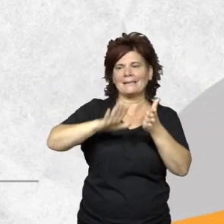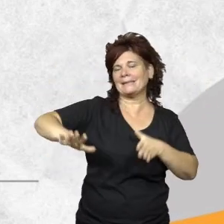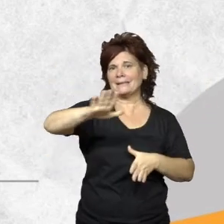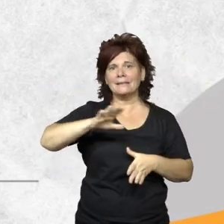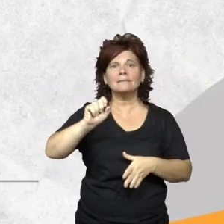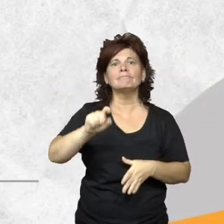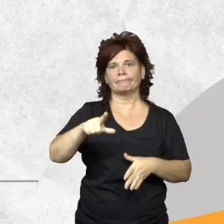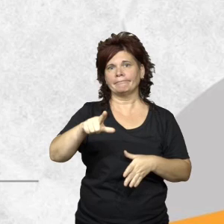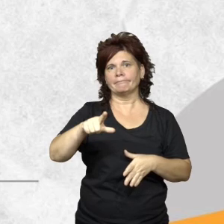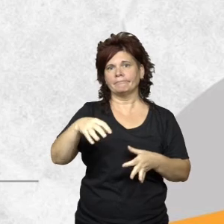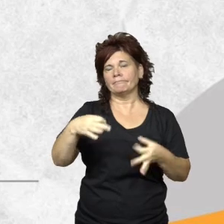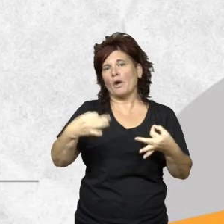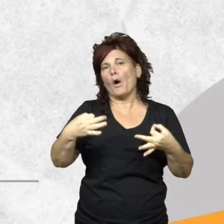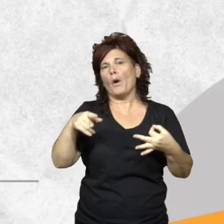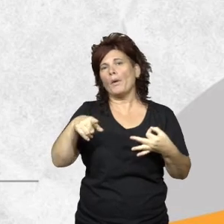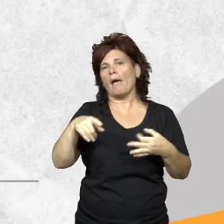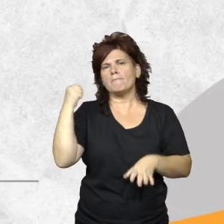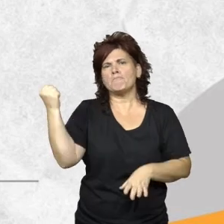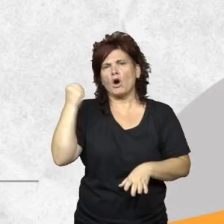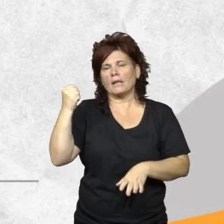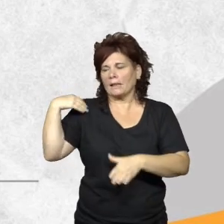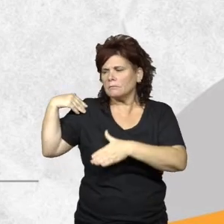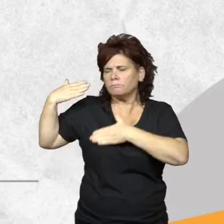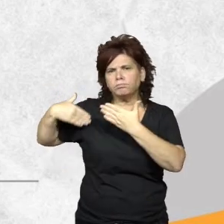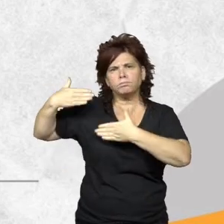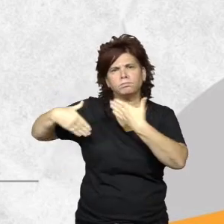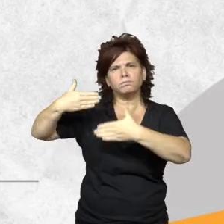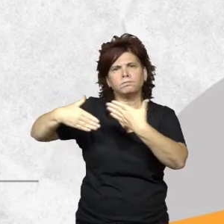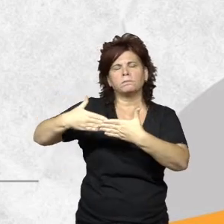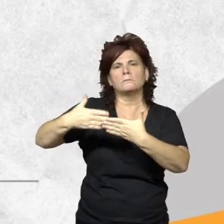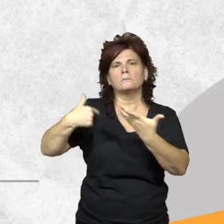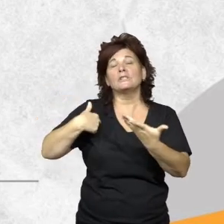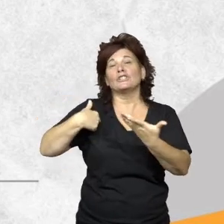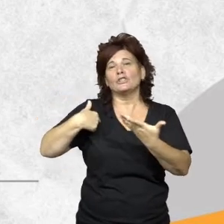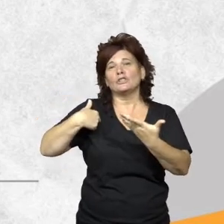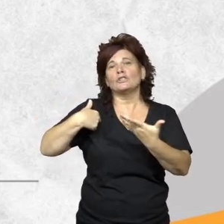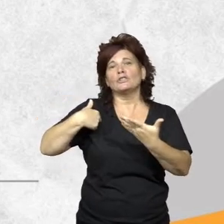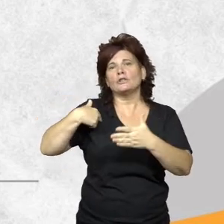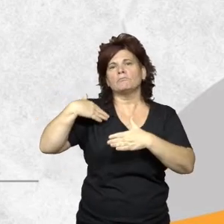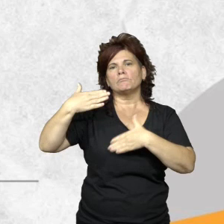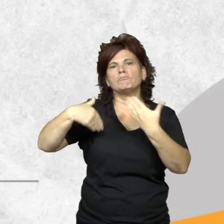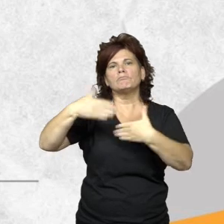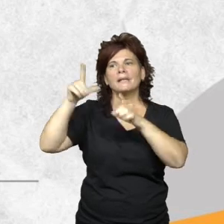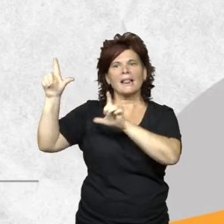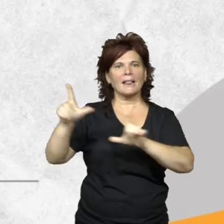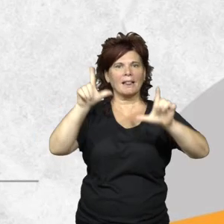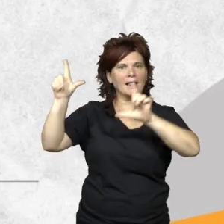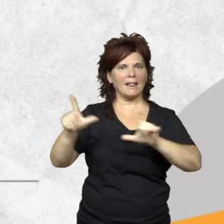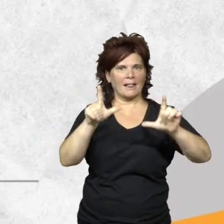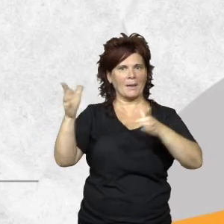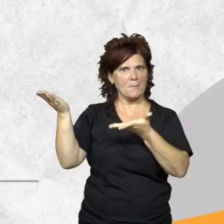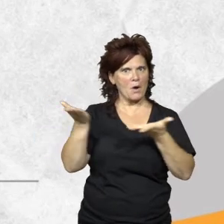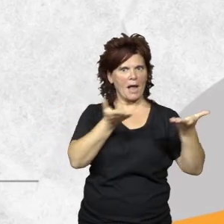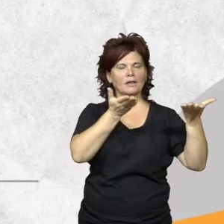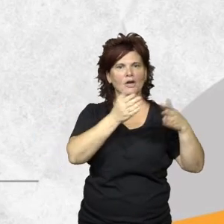donde efectivamente se han ido logrando importantes avances que voy a ir desarrollando en las sucesivas diapositivas.